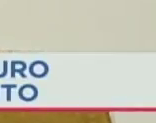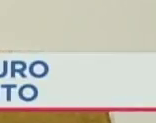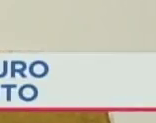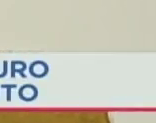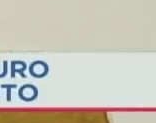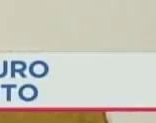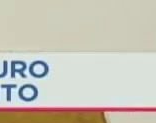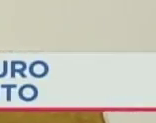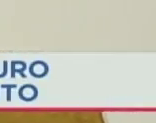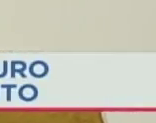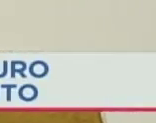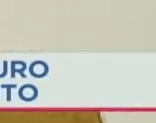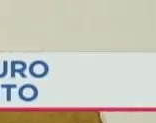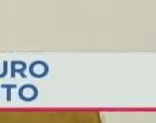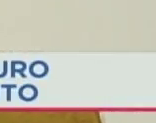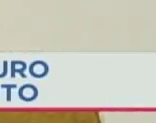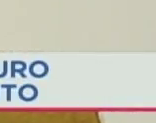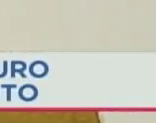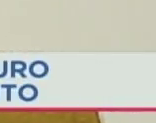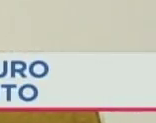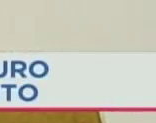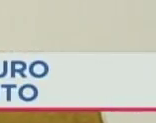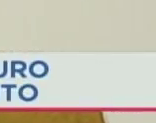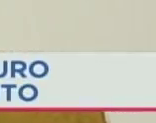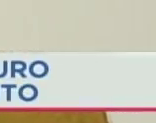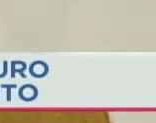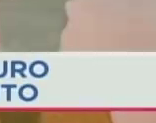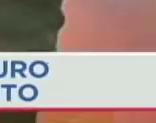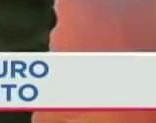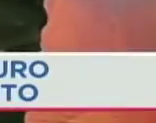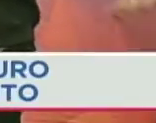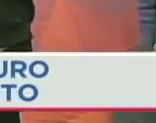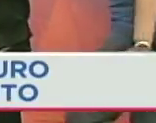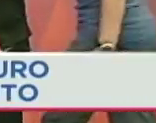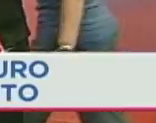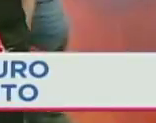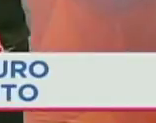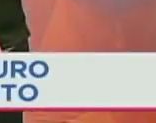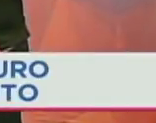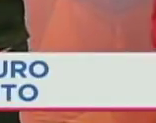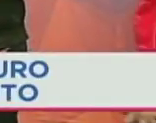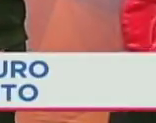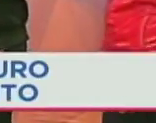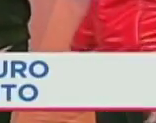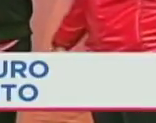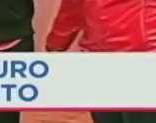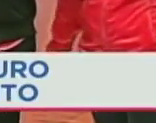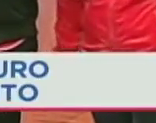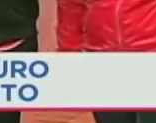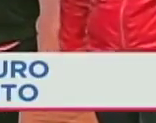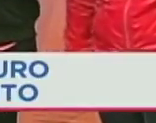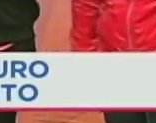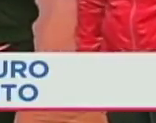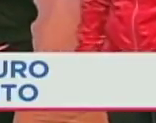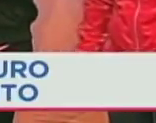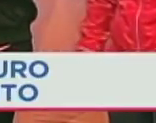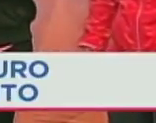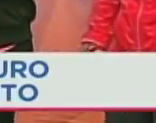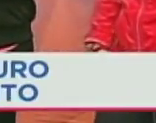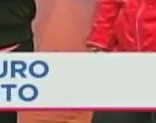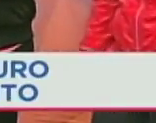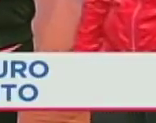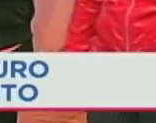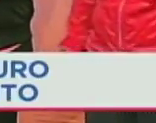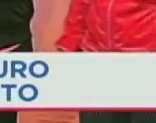bolivariana de venezuela pueden invitados invitadas pasados queridas compañeras